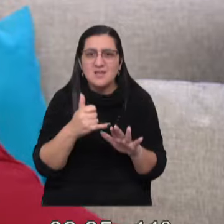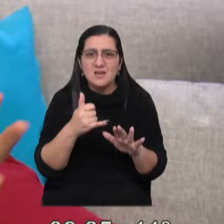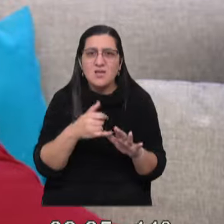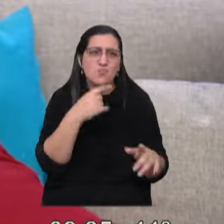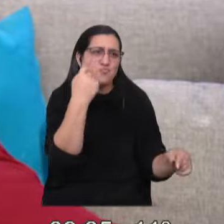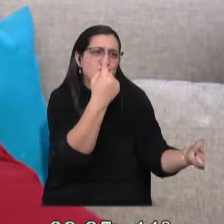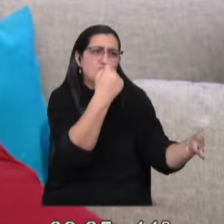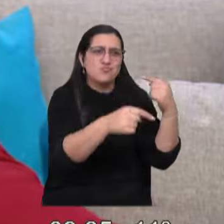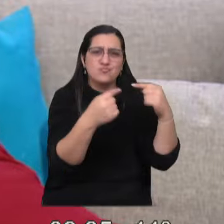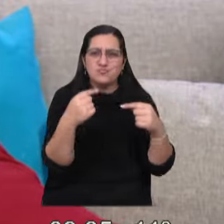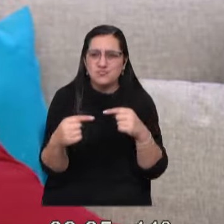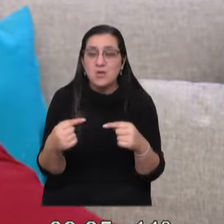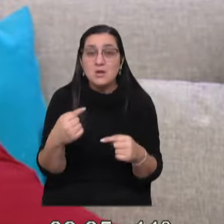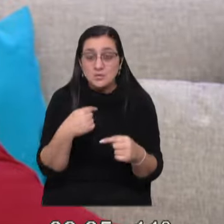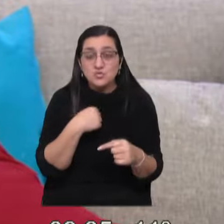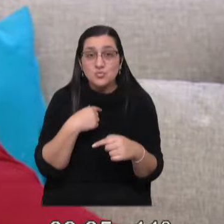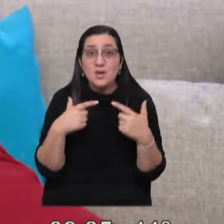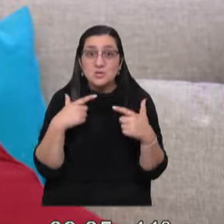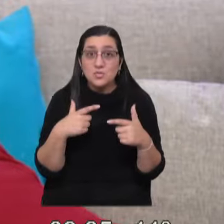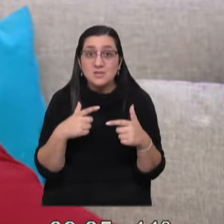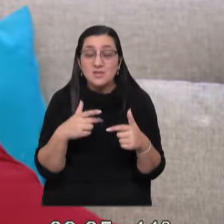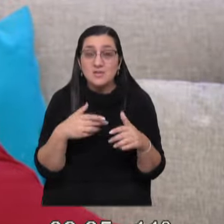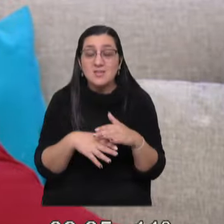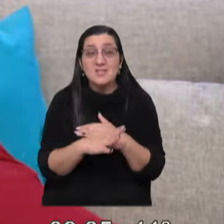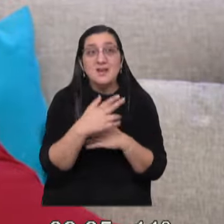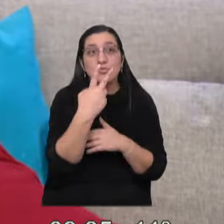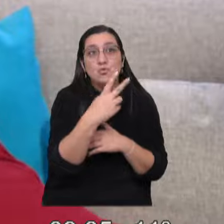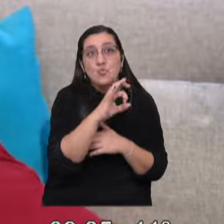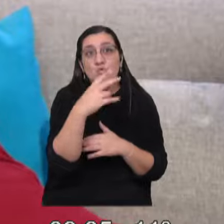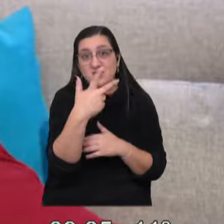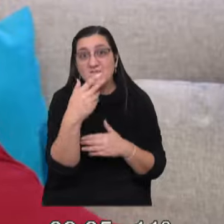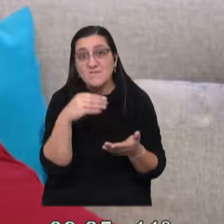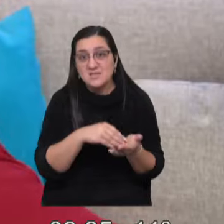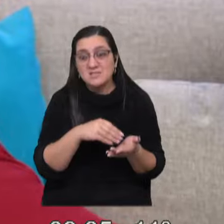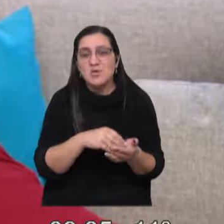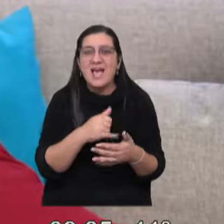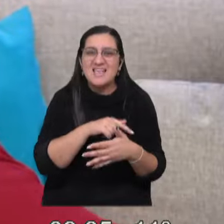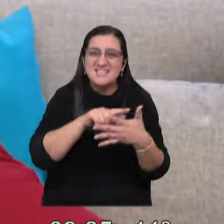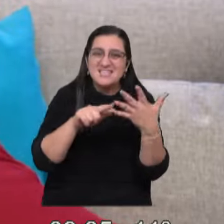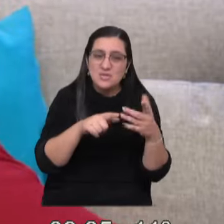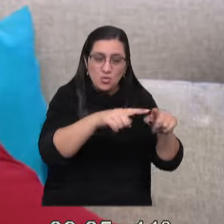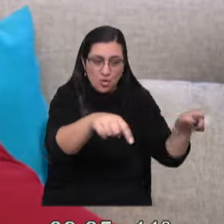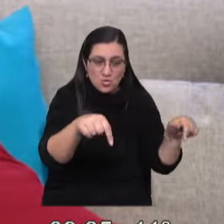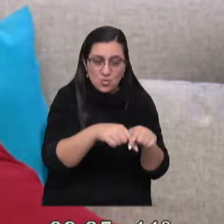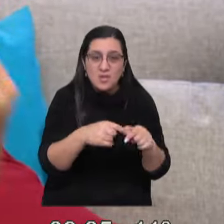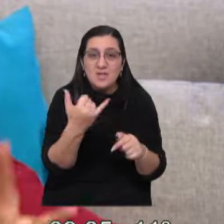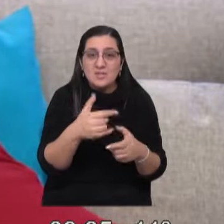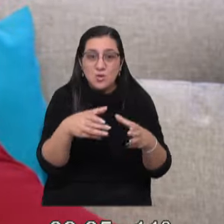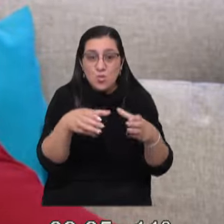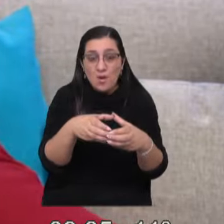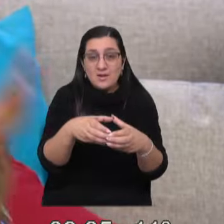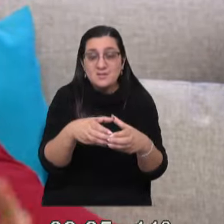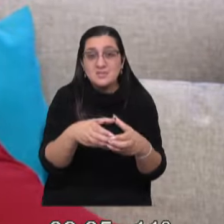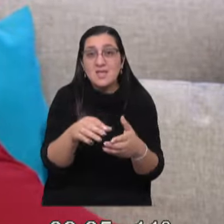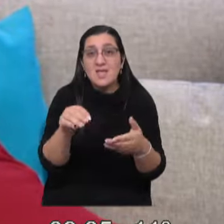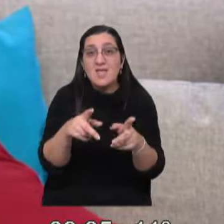batería de este Yo tuve la oportunidad de entrar dos o tres veces nada más allí pero son cinco estudios tres islas de edición tiene bueno